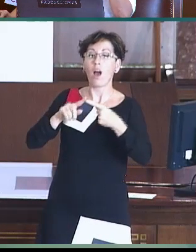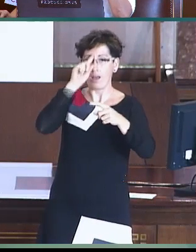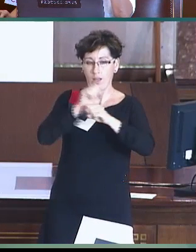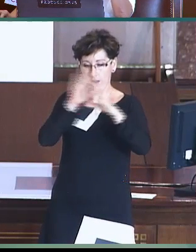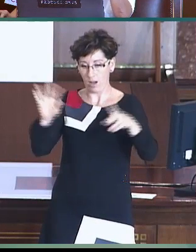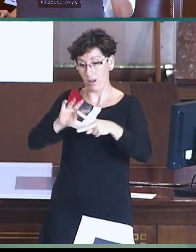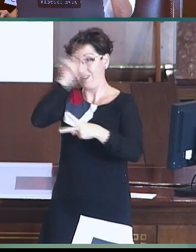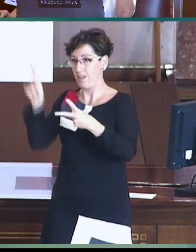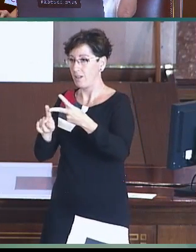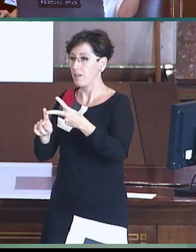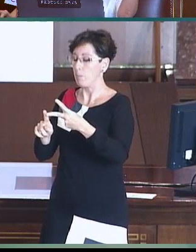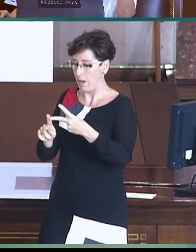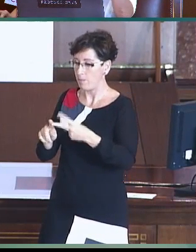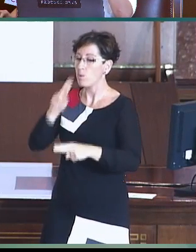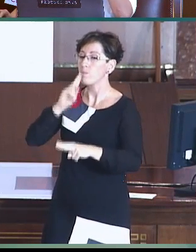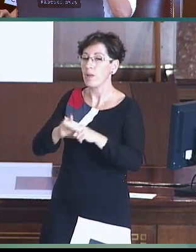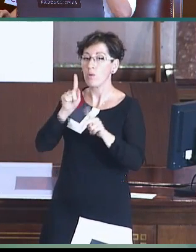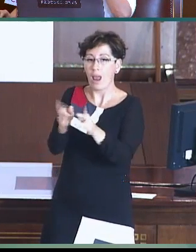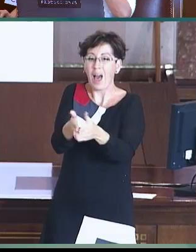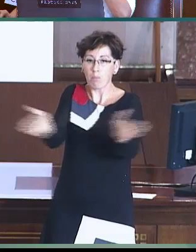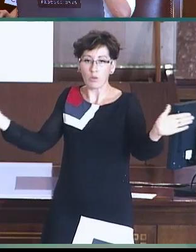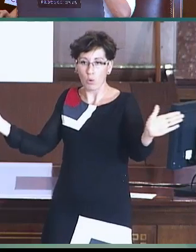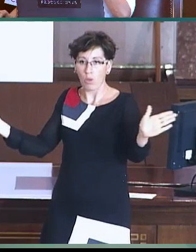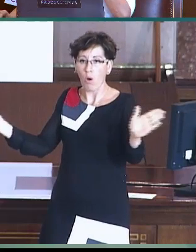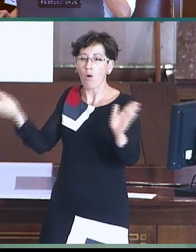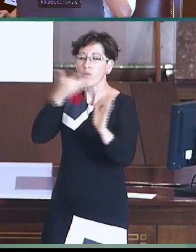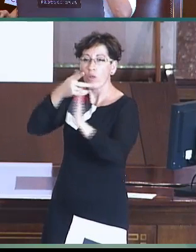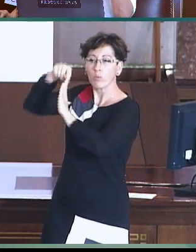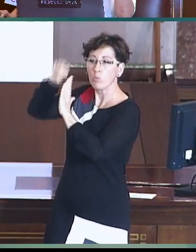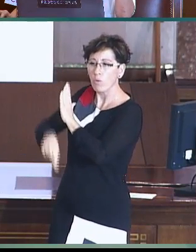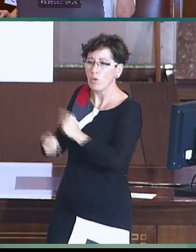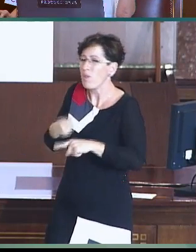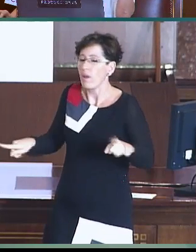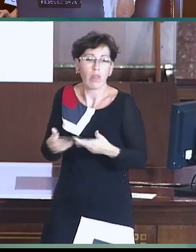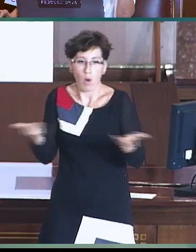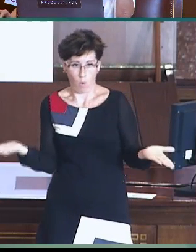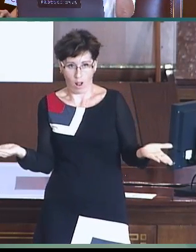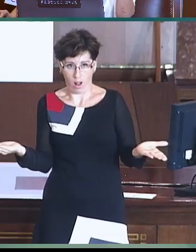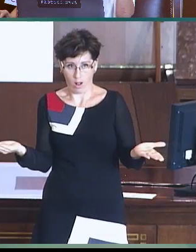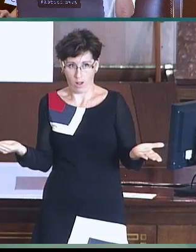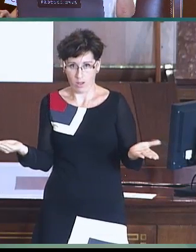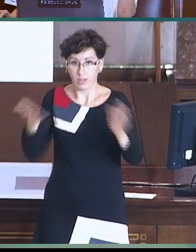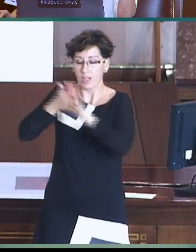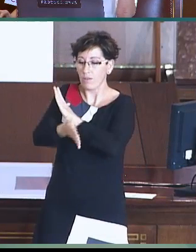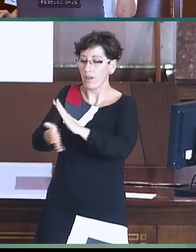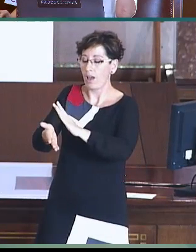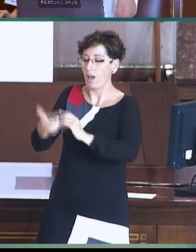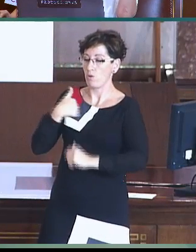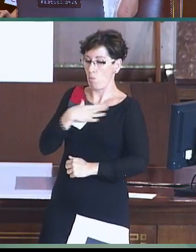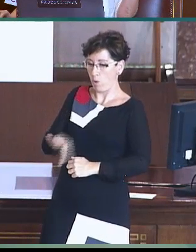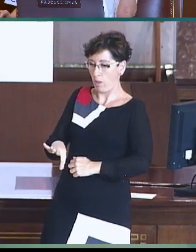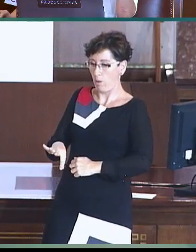qué diferencia hay entre amplitud y profundidad de vocabulario y qué tareas nos permiten